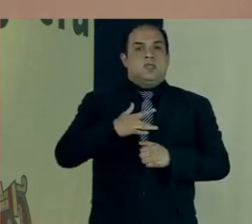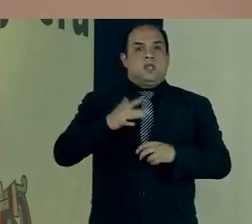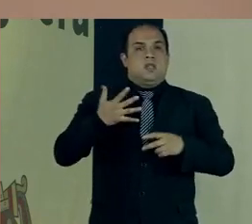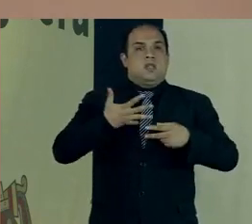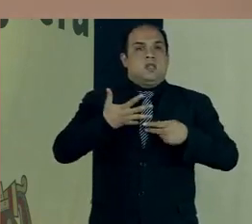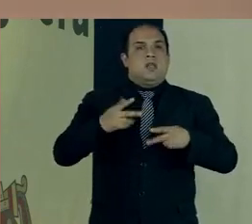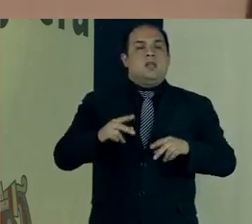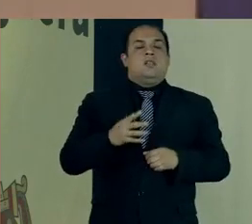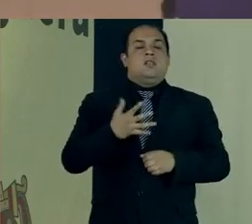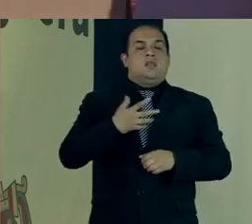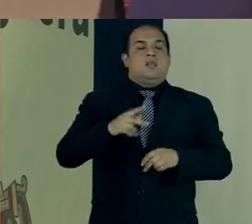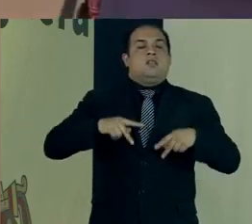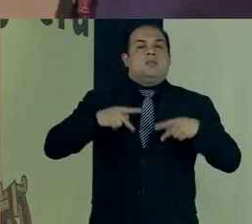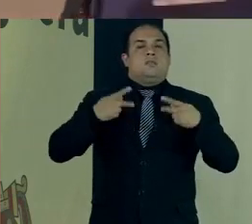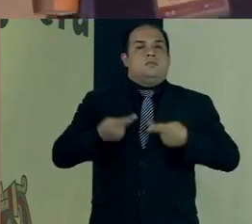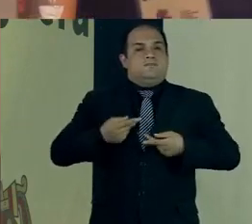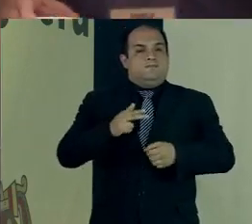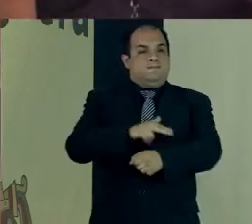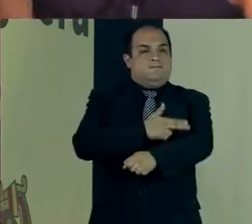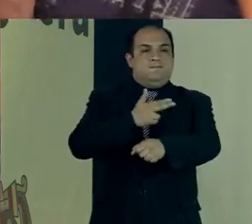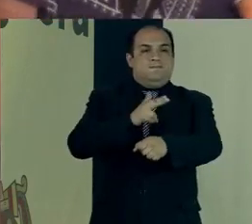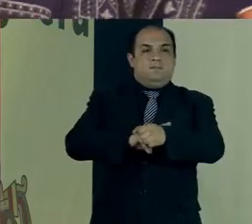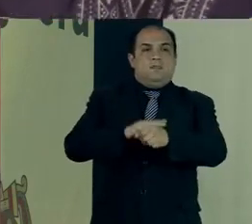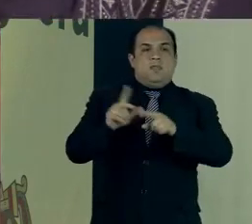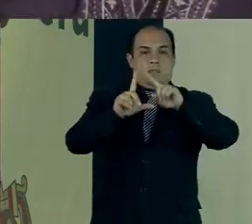ante las necesidades del país